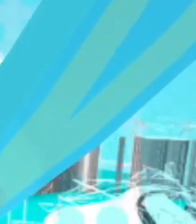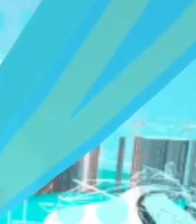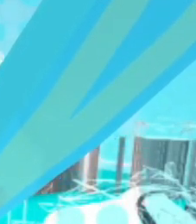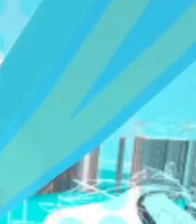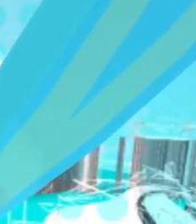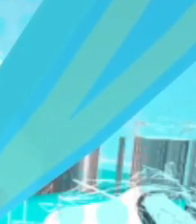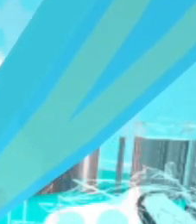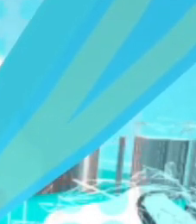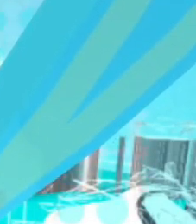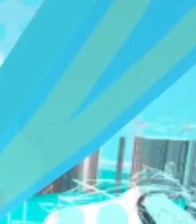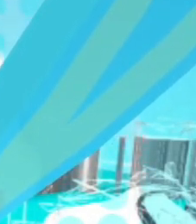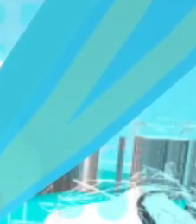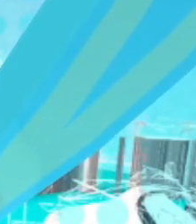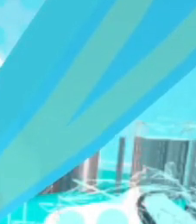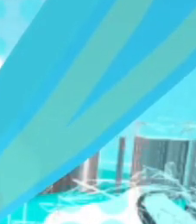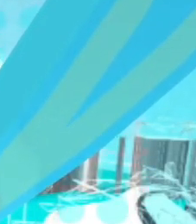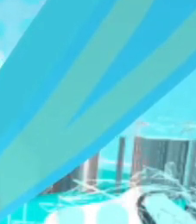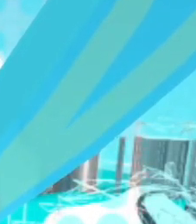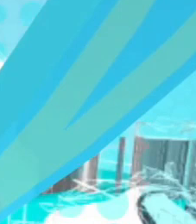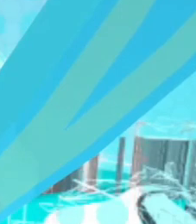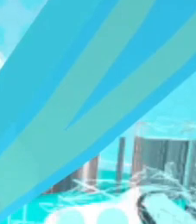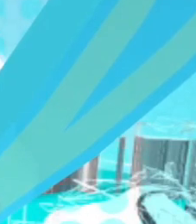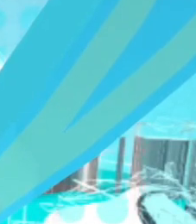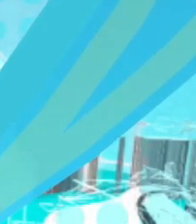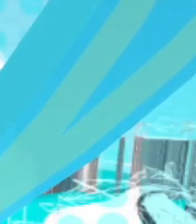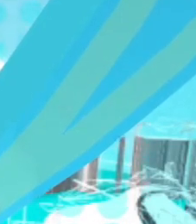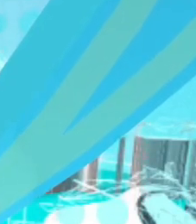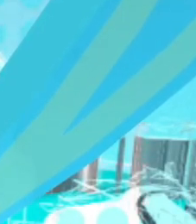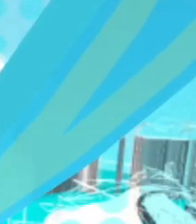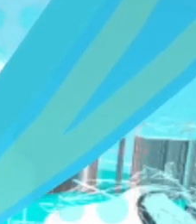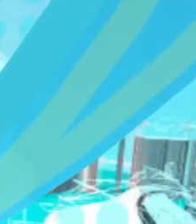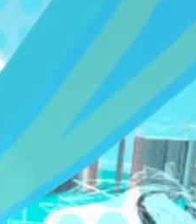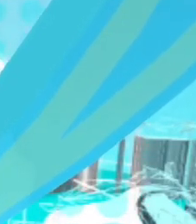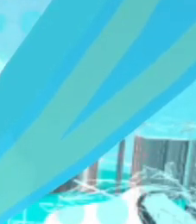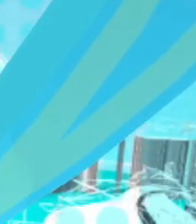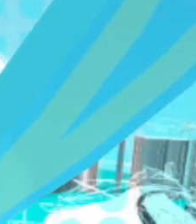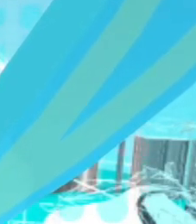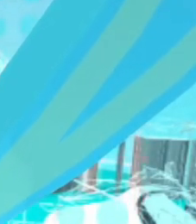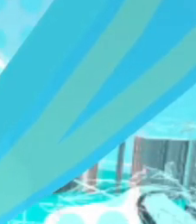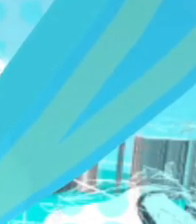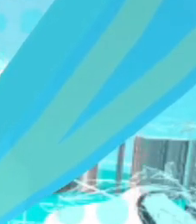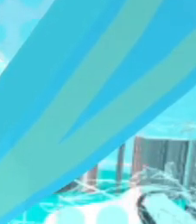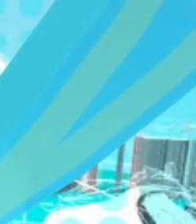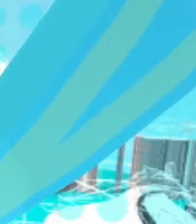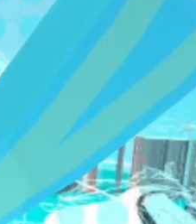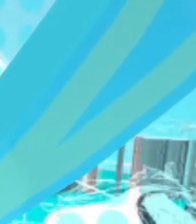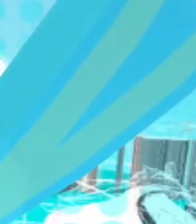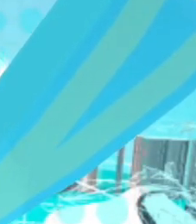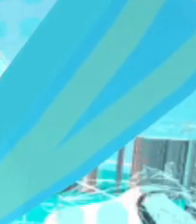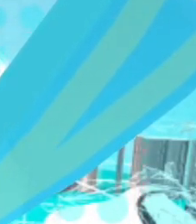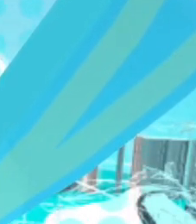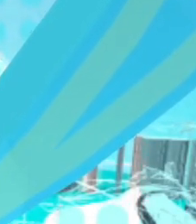con 52 céntimos, mientras que la venta en 633 colones con 75 céntimos.